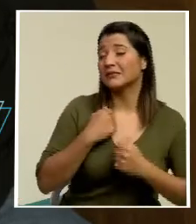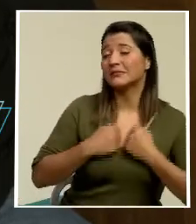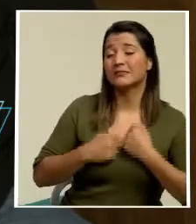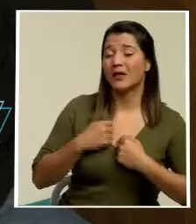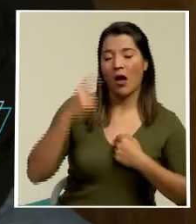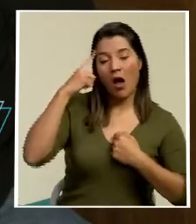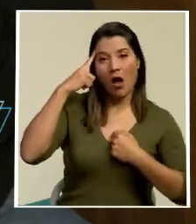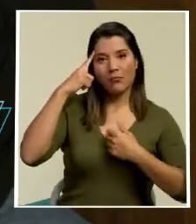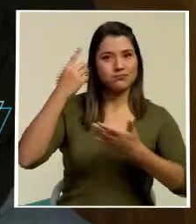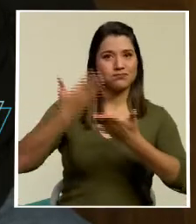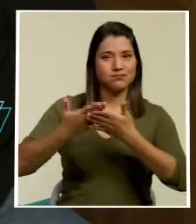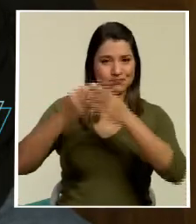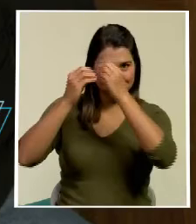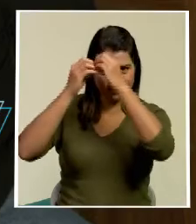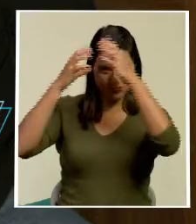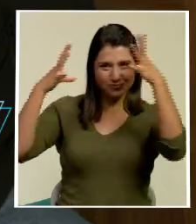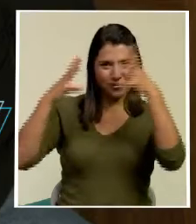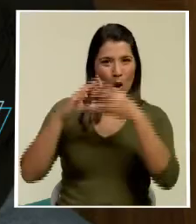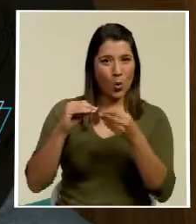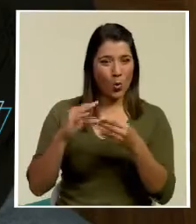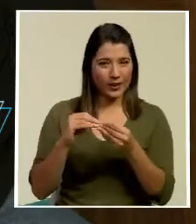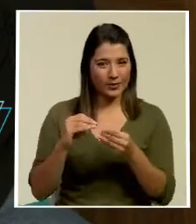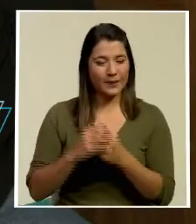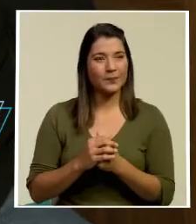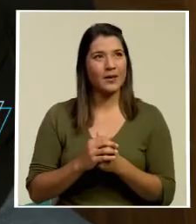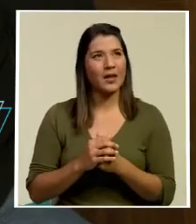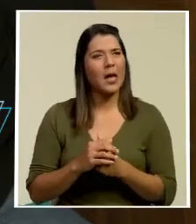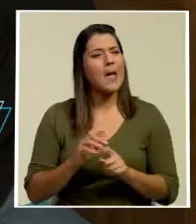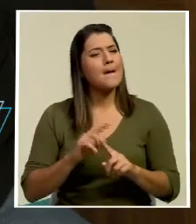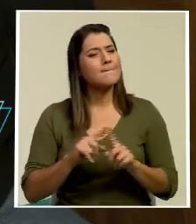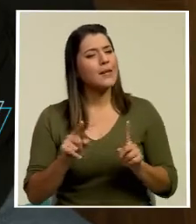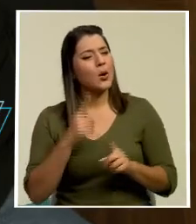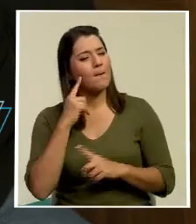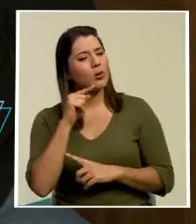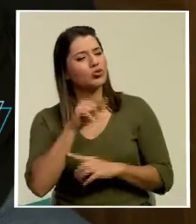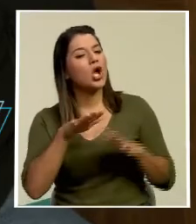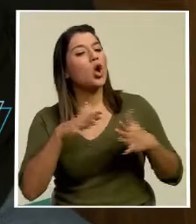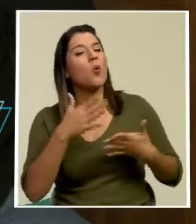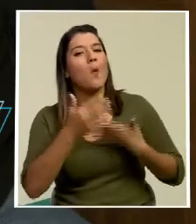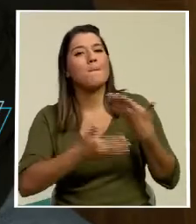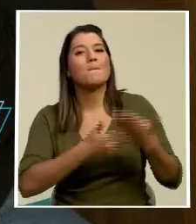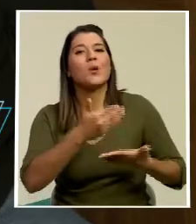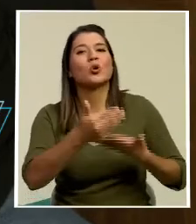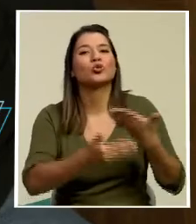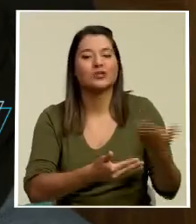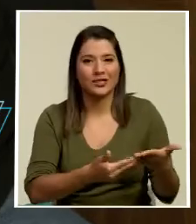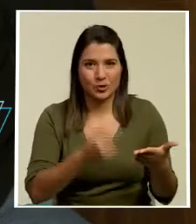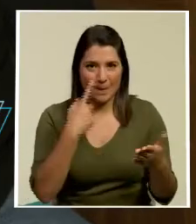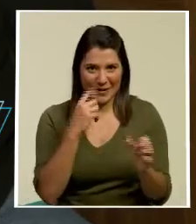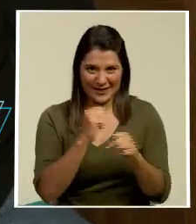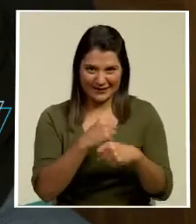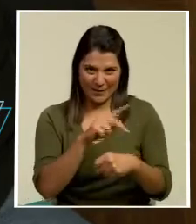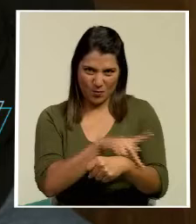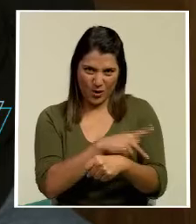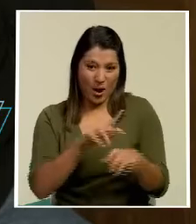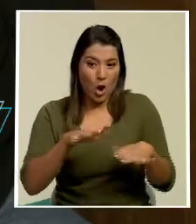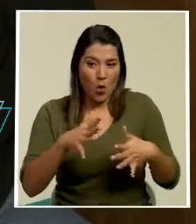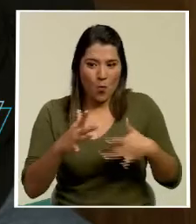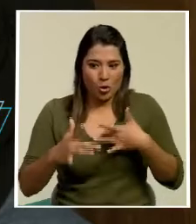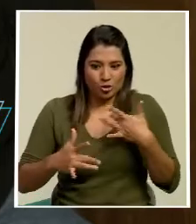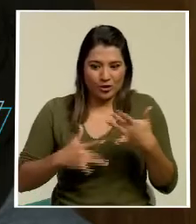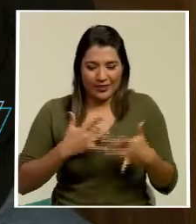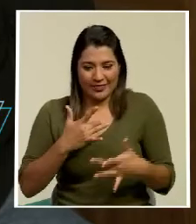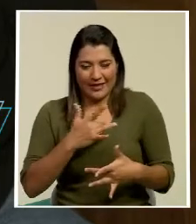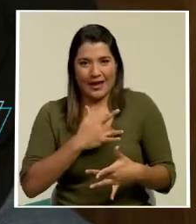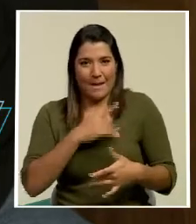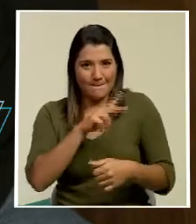llegaba. En tu caso, ¿cómo es ese proceso creativo? ¿Cómo te llega la poesía? Ya